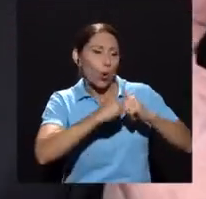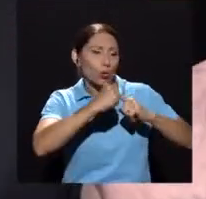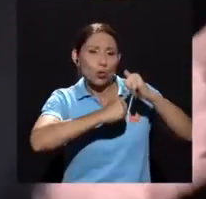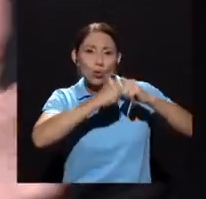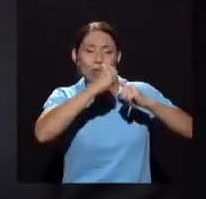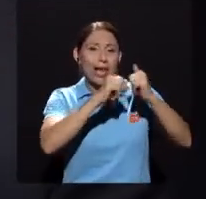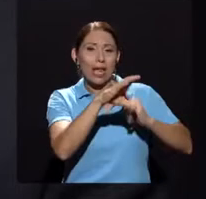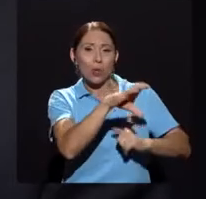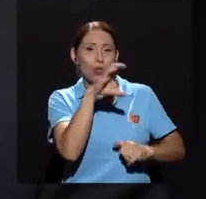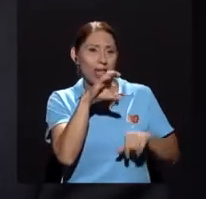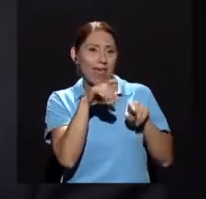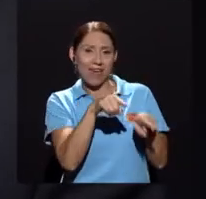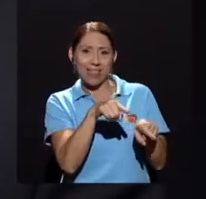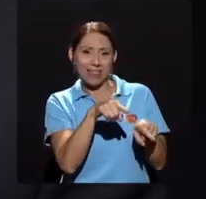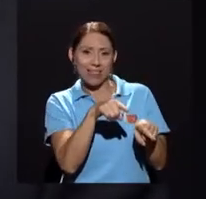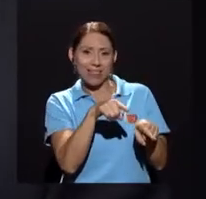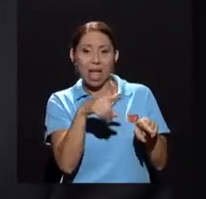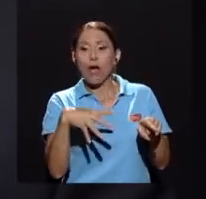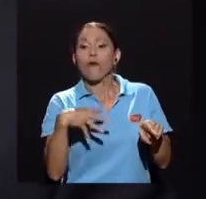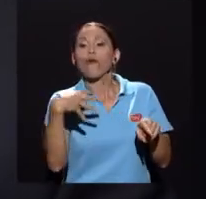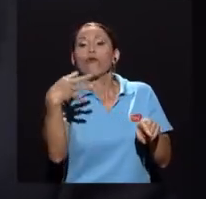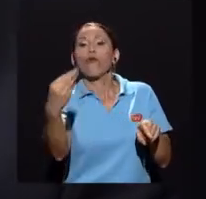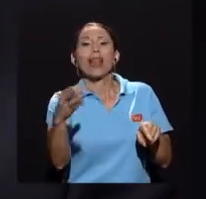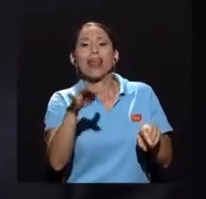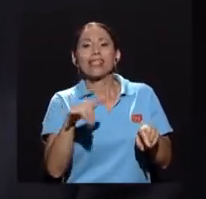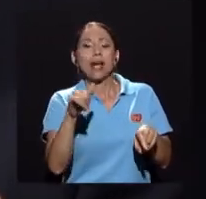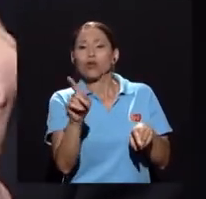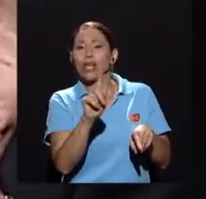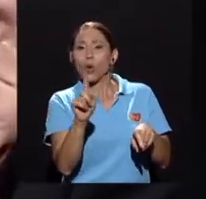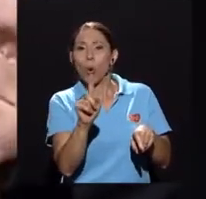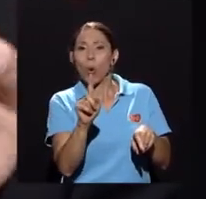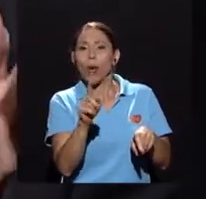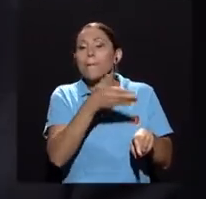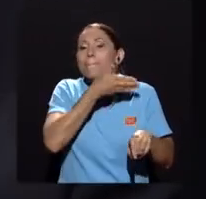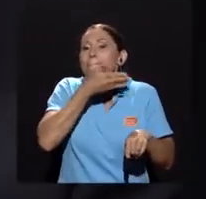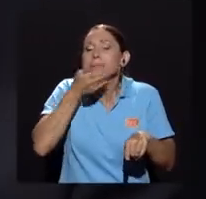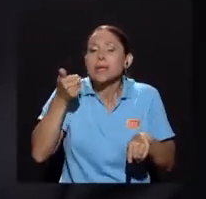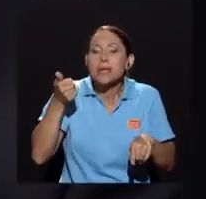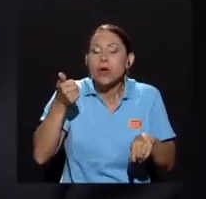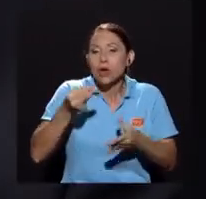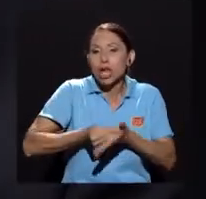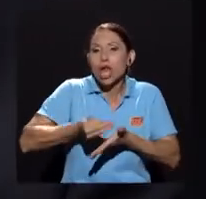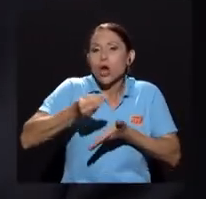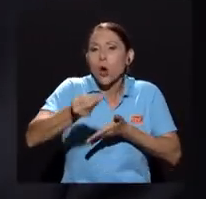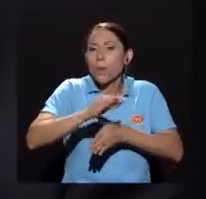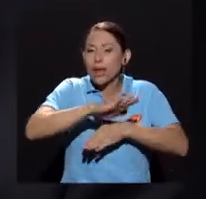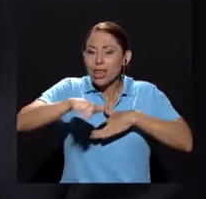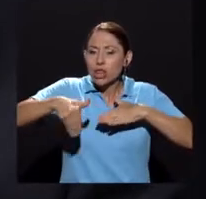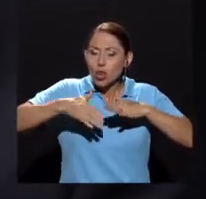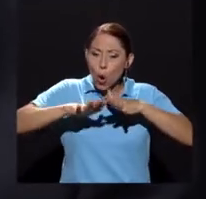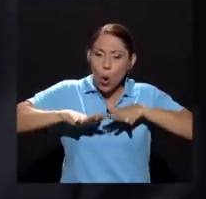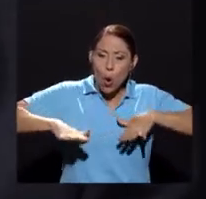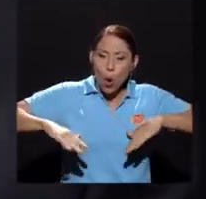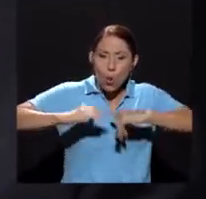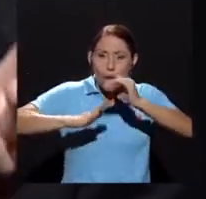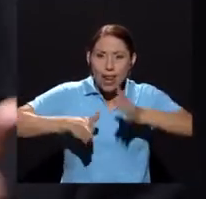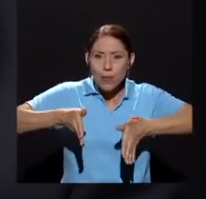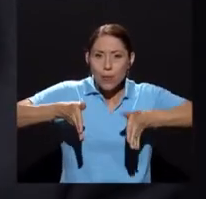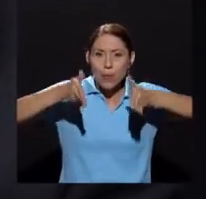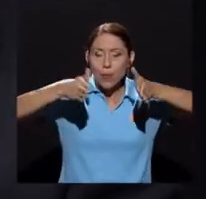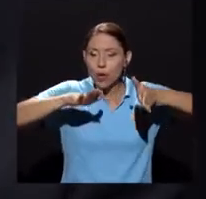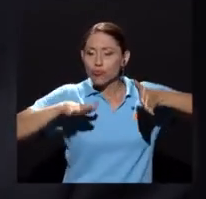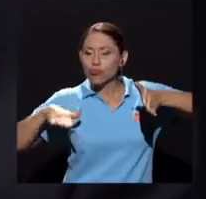más allá de fuera de san josé sino que se compre todo el terreno de lis y los